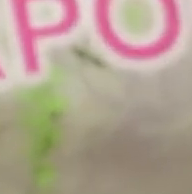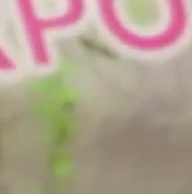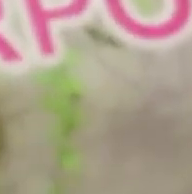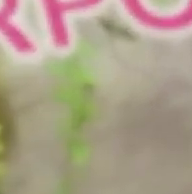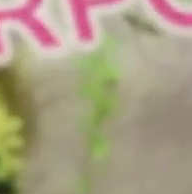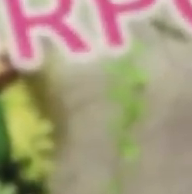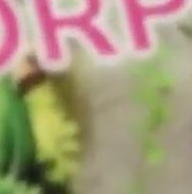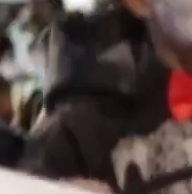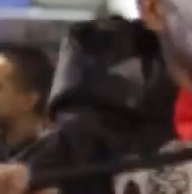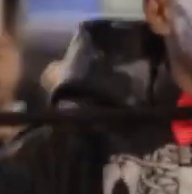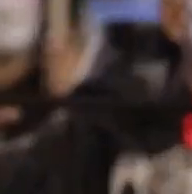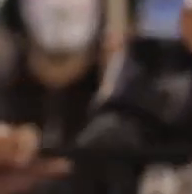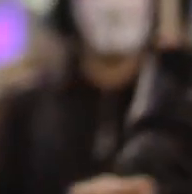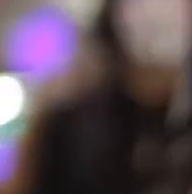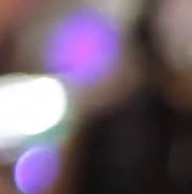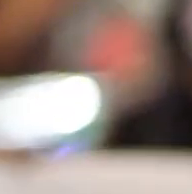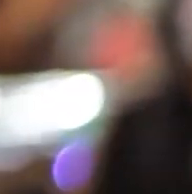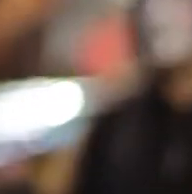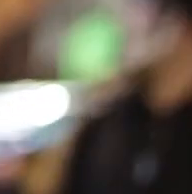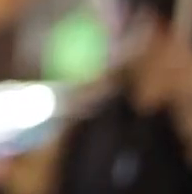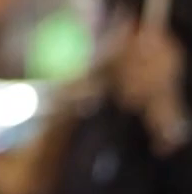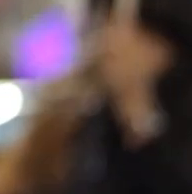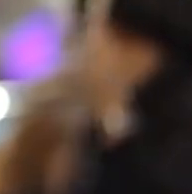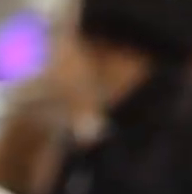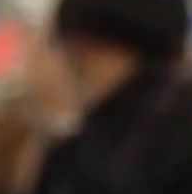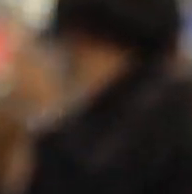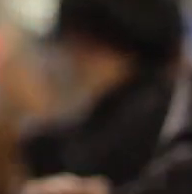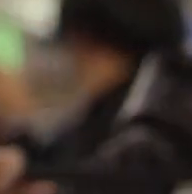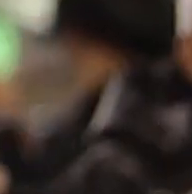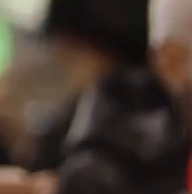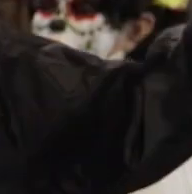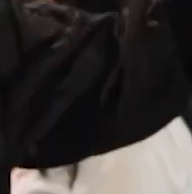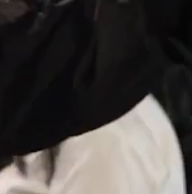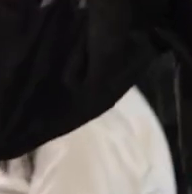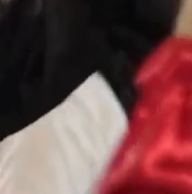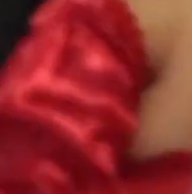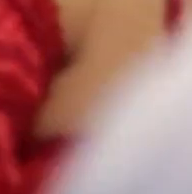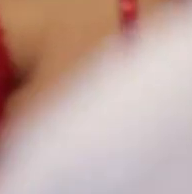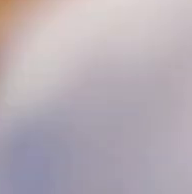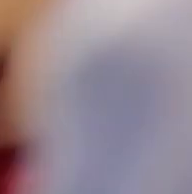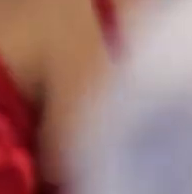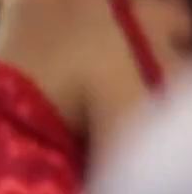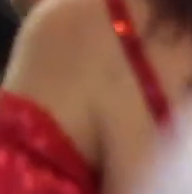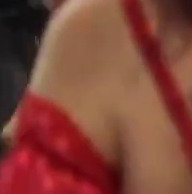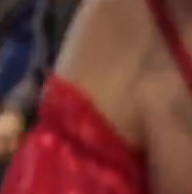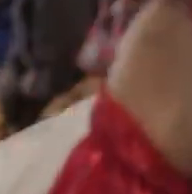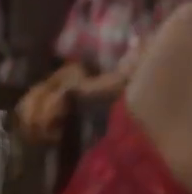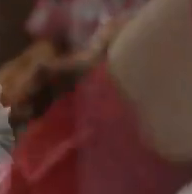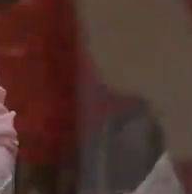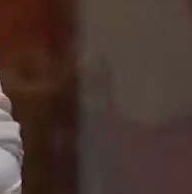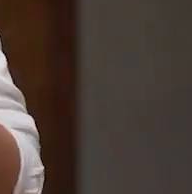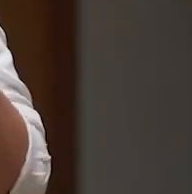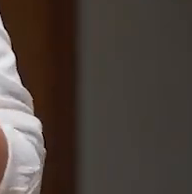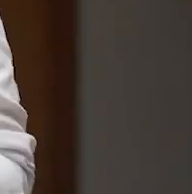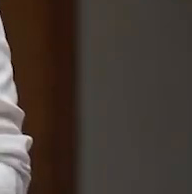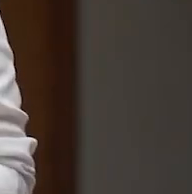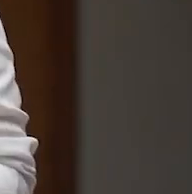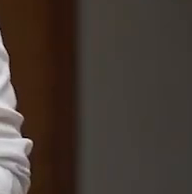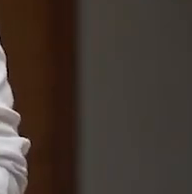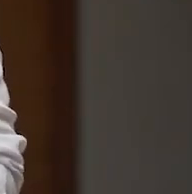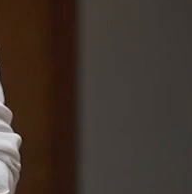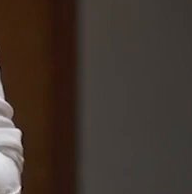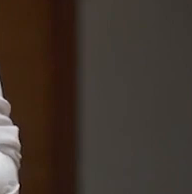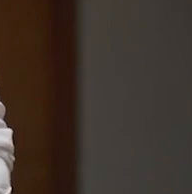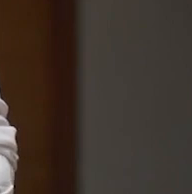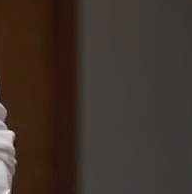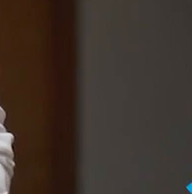Los ciudadanos priorizaron una inversión histórica para el arte y la cultura en Medellín. Estamos felices de que